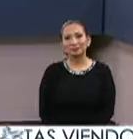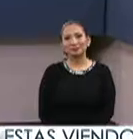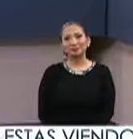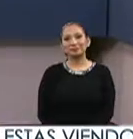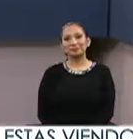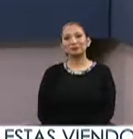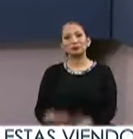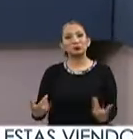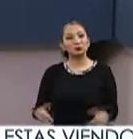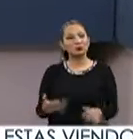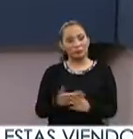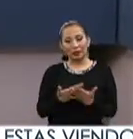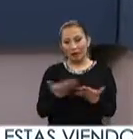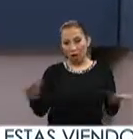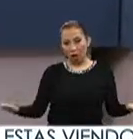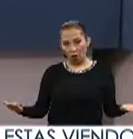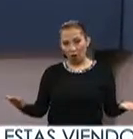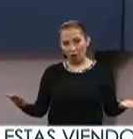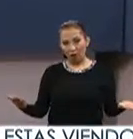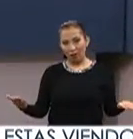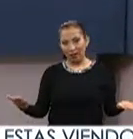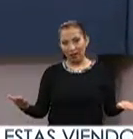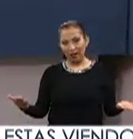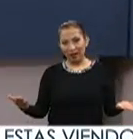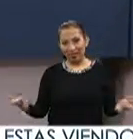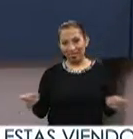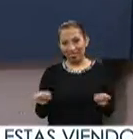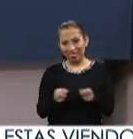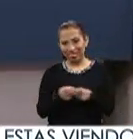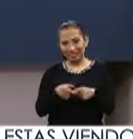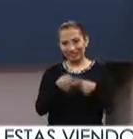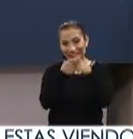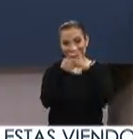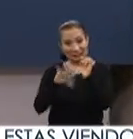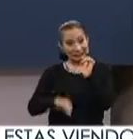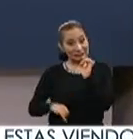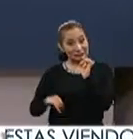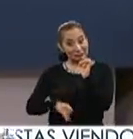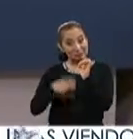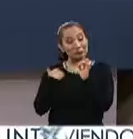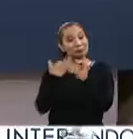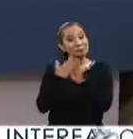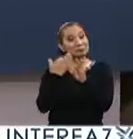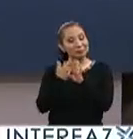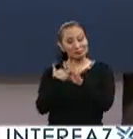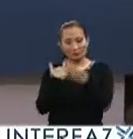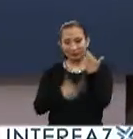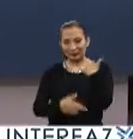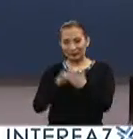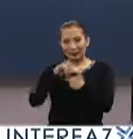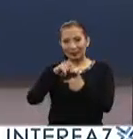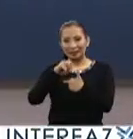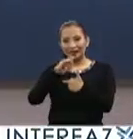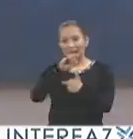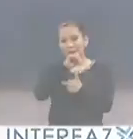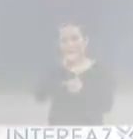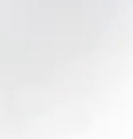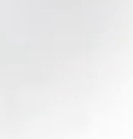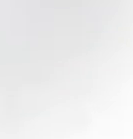Y bueno, pues vamos a hacer una pausa, Ana Cris. Interesantísimo lo que nos acabas de comentar. Regresamos, esto es